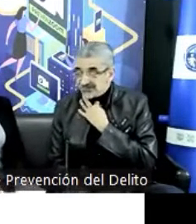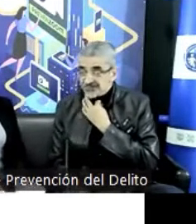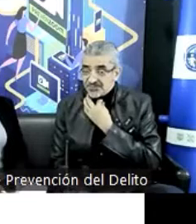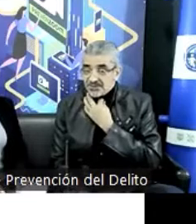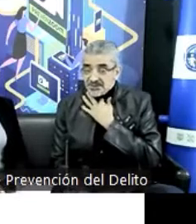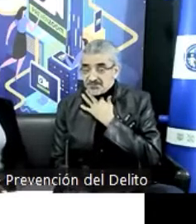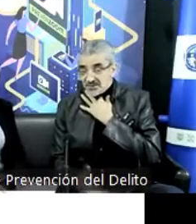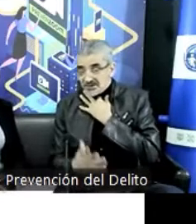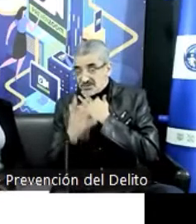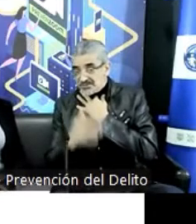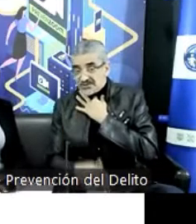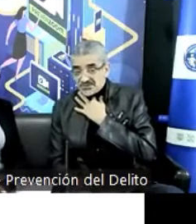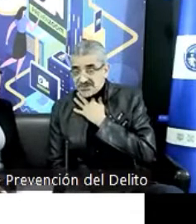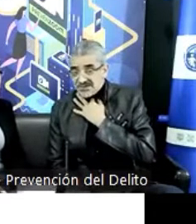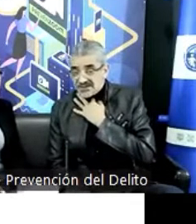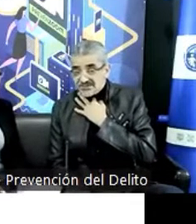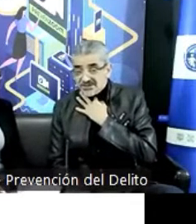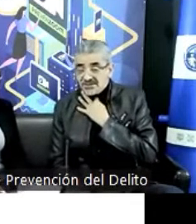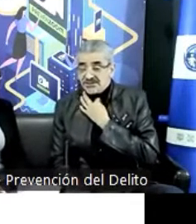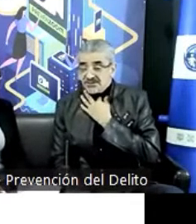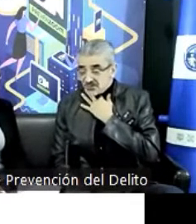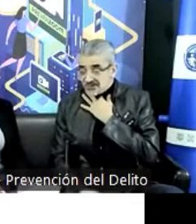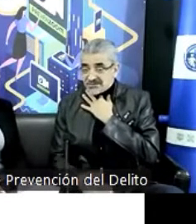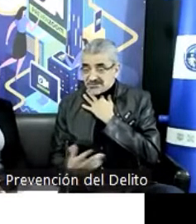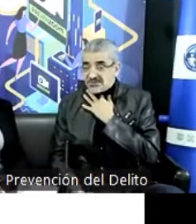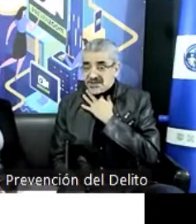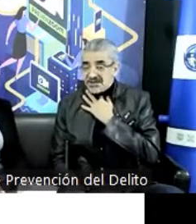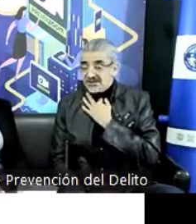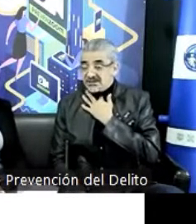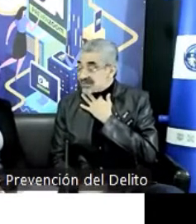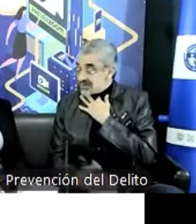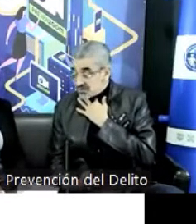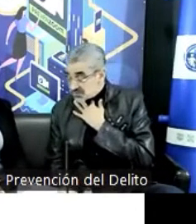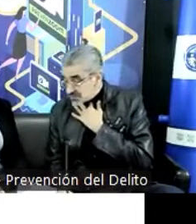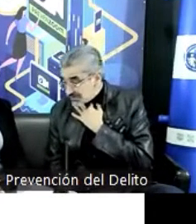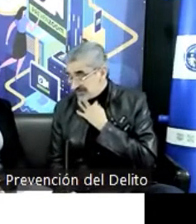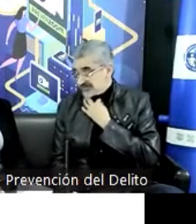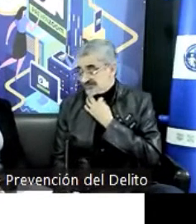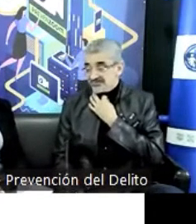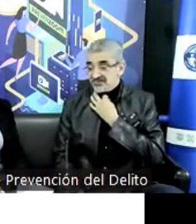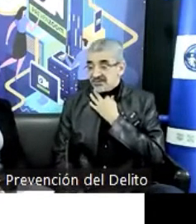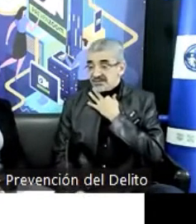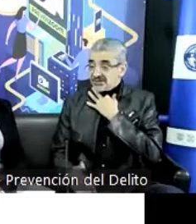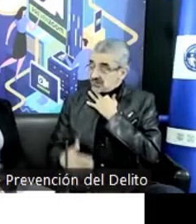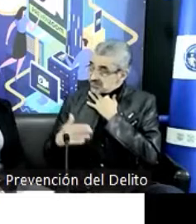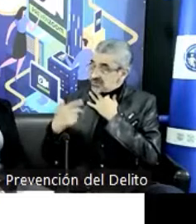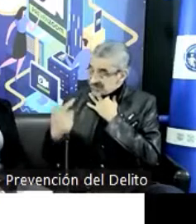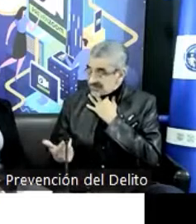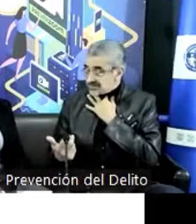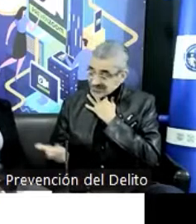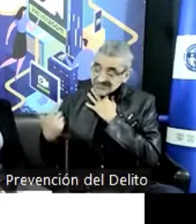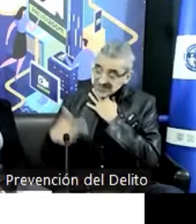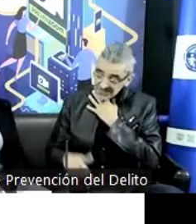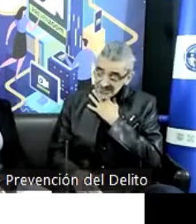corresponde. Y por ejemplo, ahí podemos ver en la lámina una persona que no consume, incluso